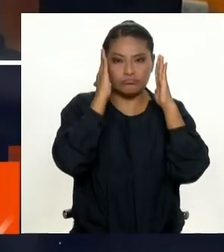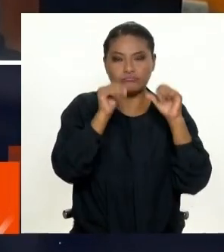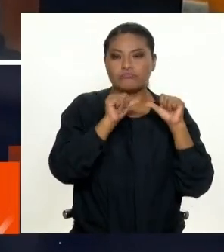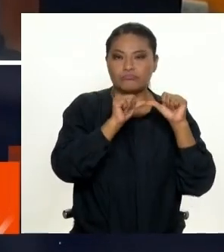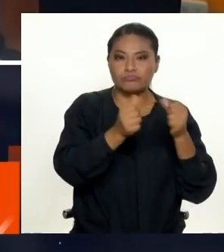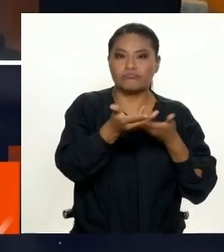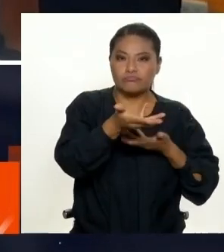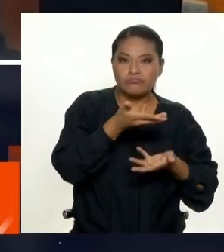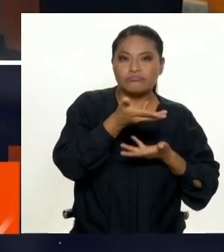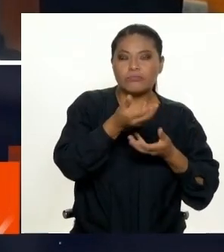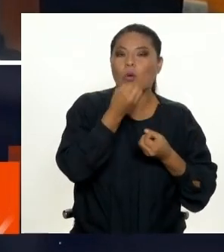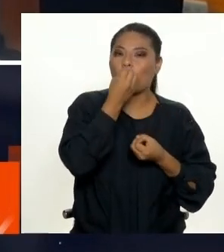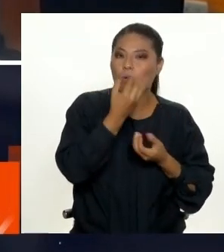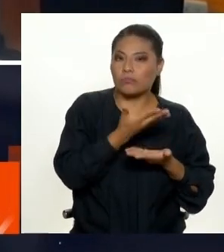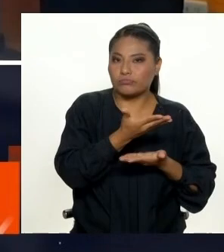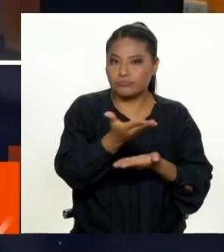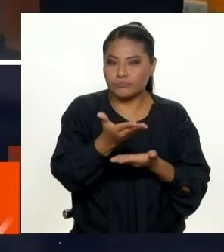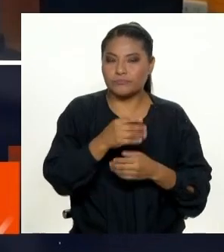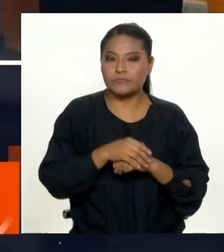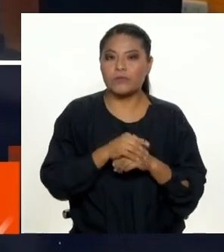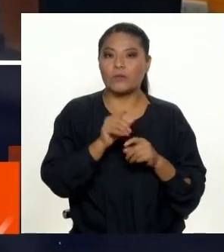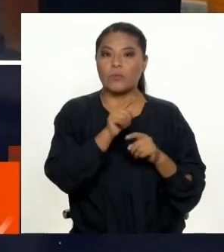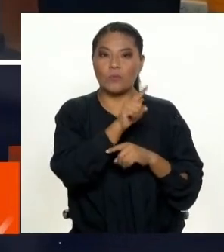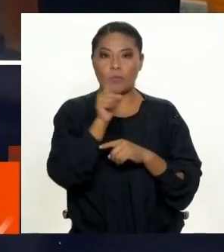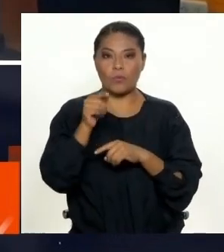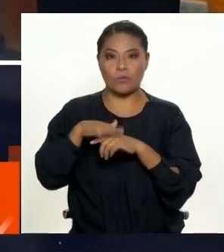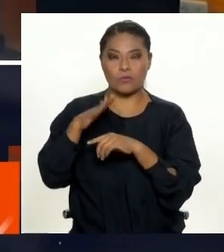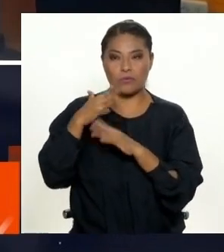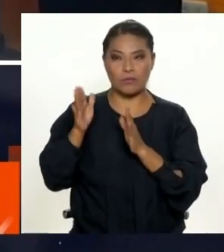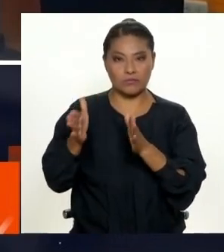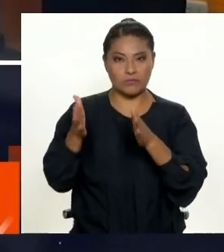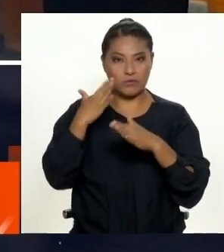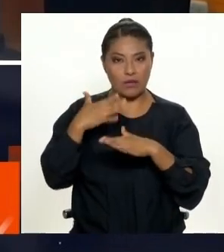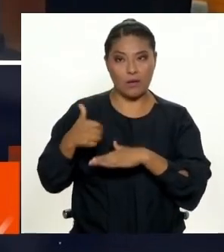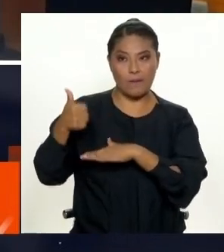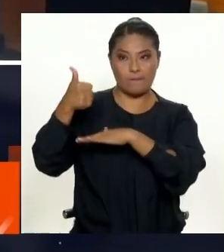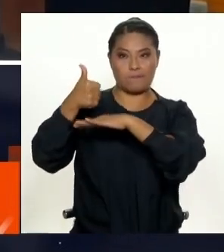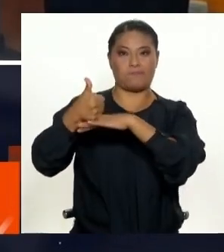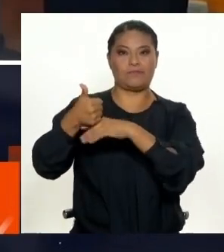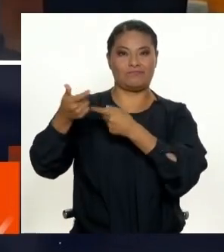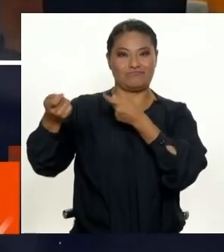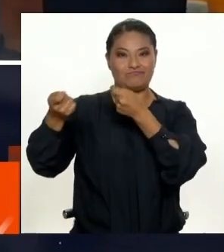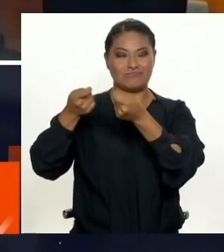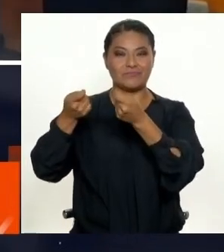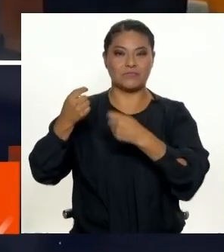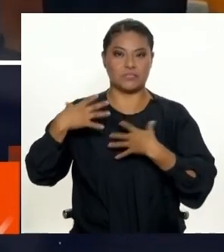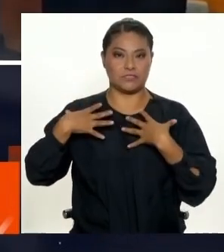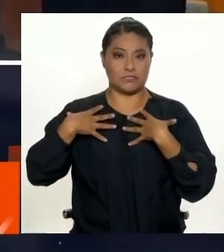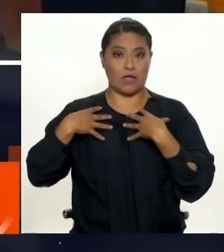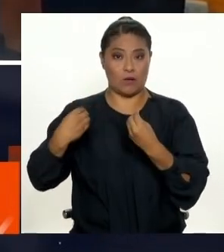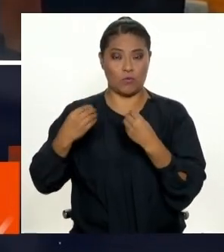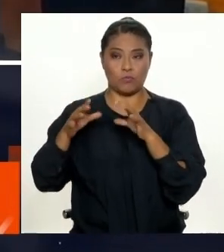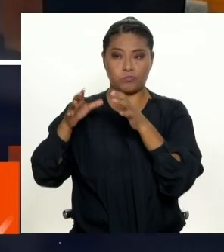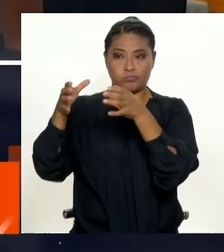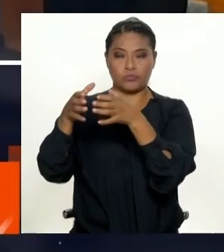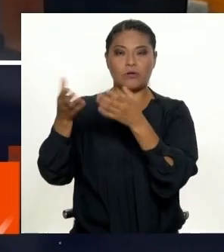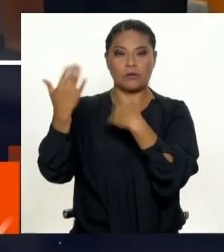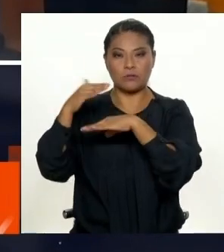usuario. El otro tema es que la Superintendencia Nacional de Salud hemos realizado en el ámbito de la Macro Norte más